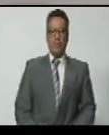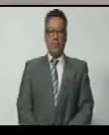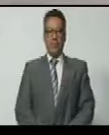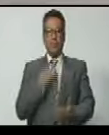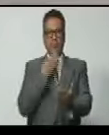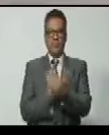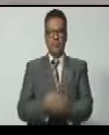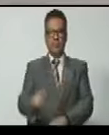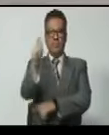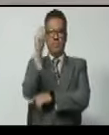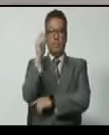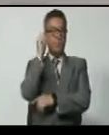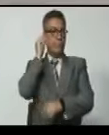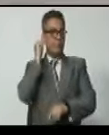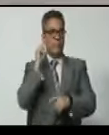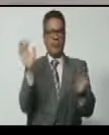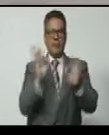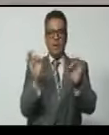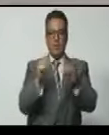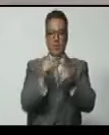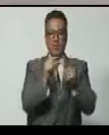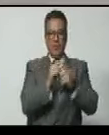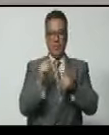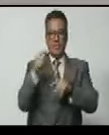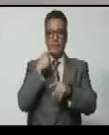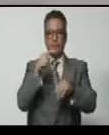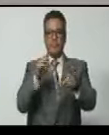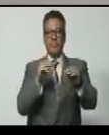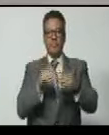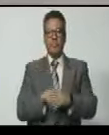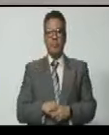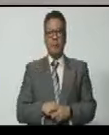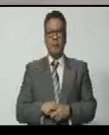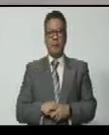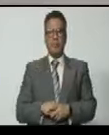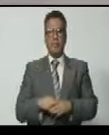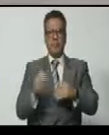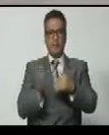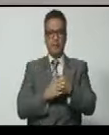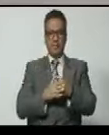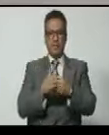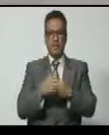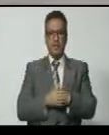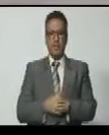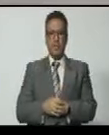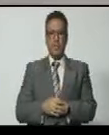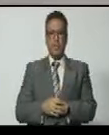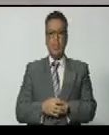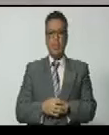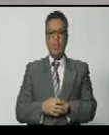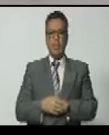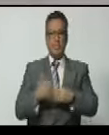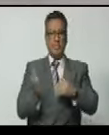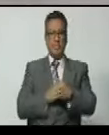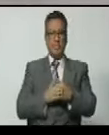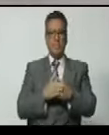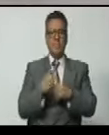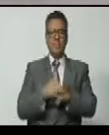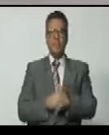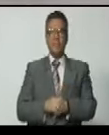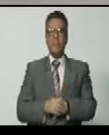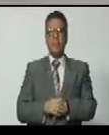Gracias, diputada. ¿Nadie más ha anotado en el derecho de palabra? Se va a cerrar. Se cierra.